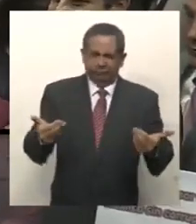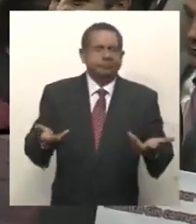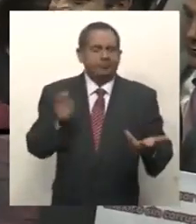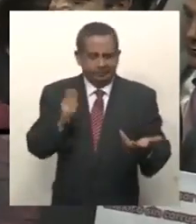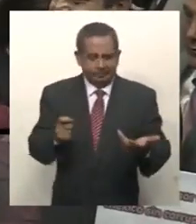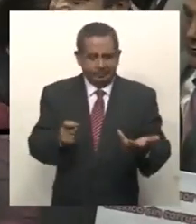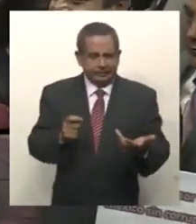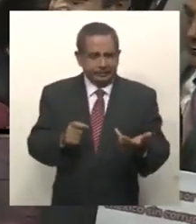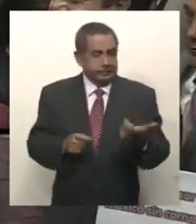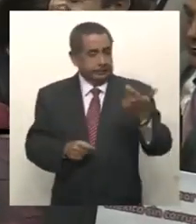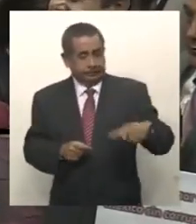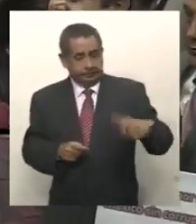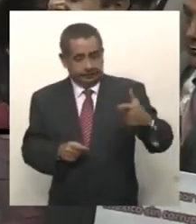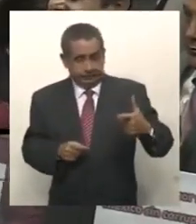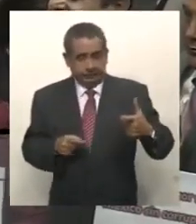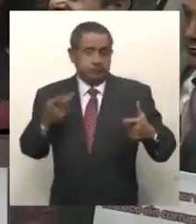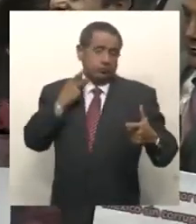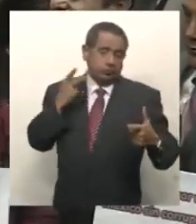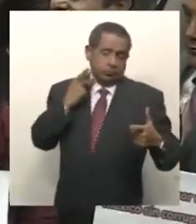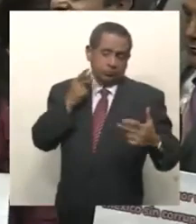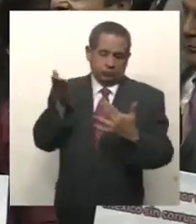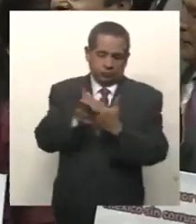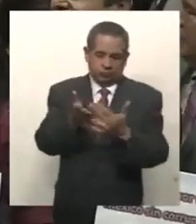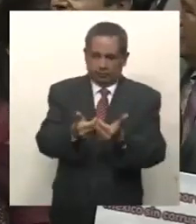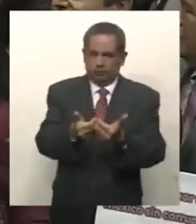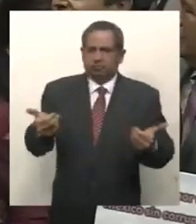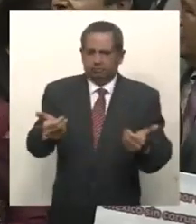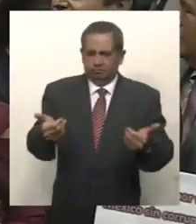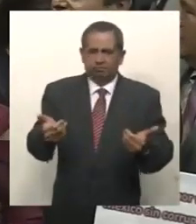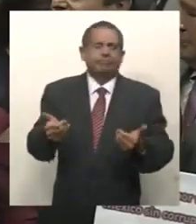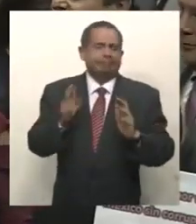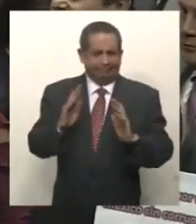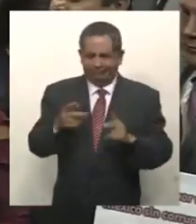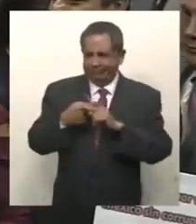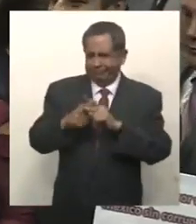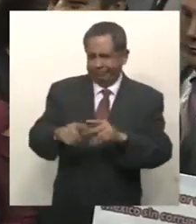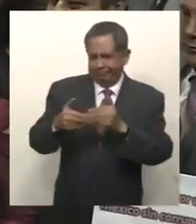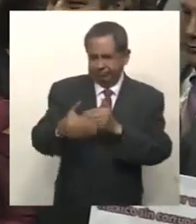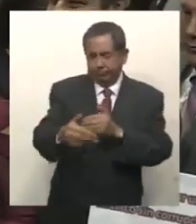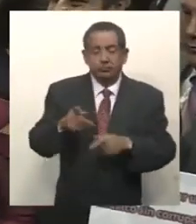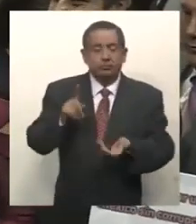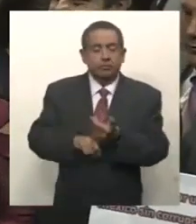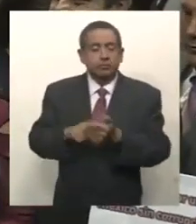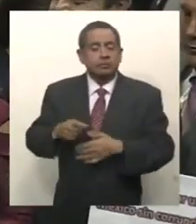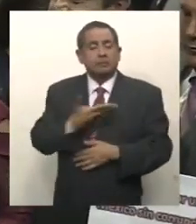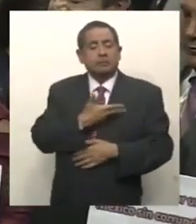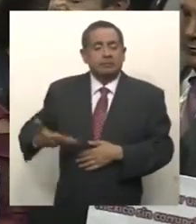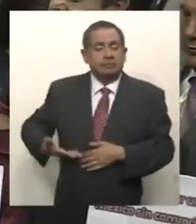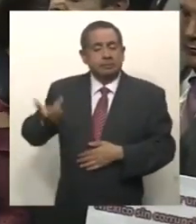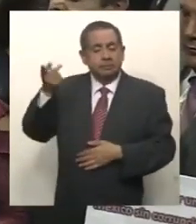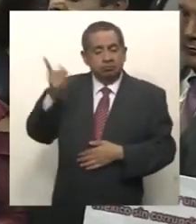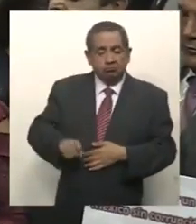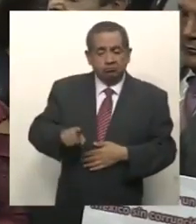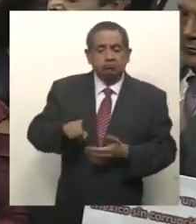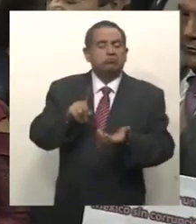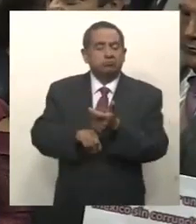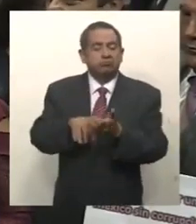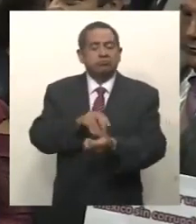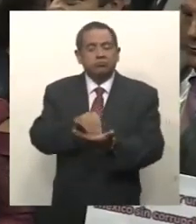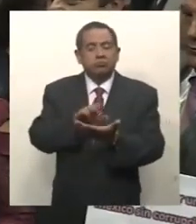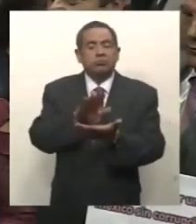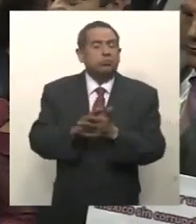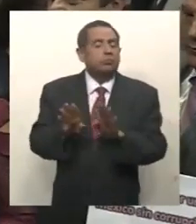La separación que ya inició con el decreto presidencial de que